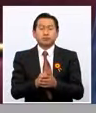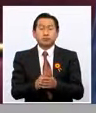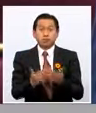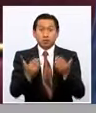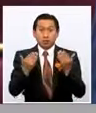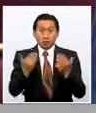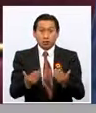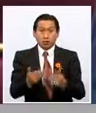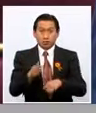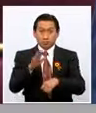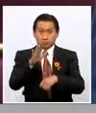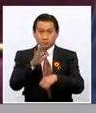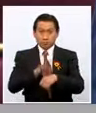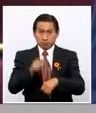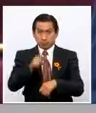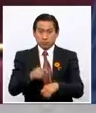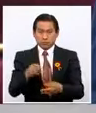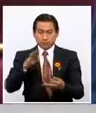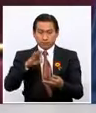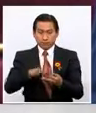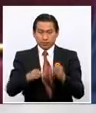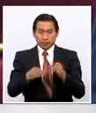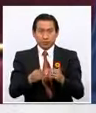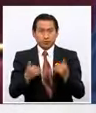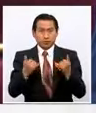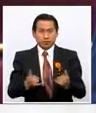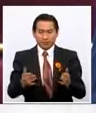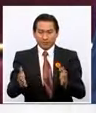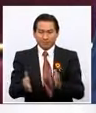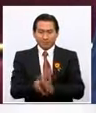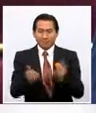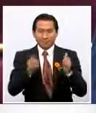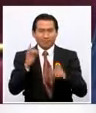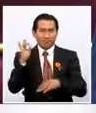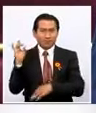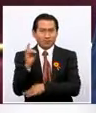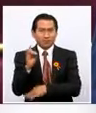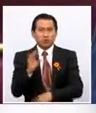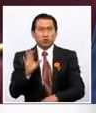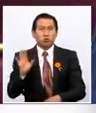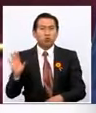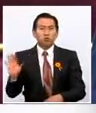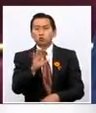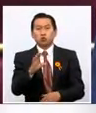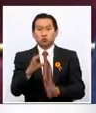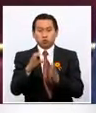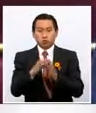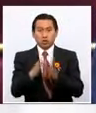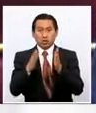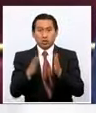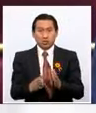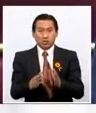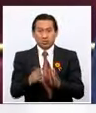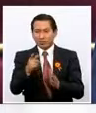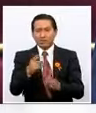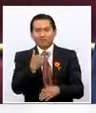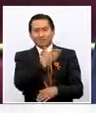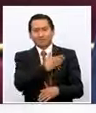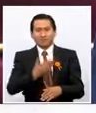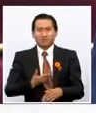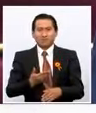fecha del aniversario de nuestra patria a los actuales candidatos a la presidencia de todos los partidos